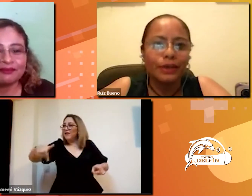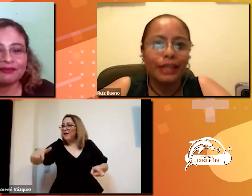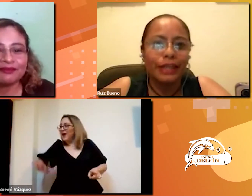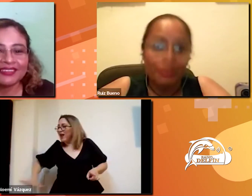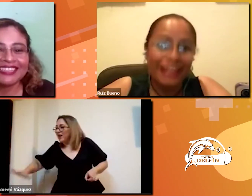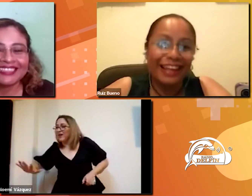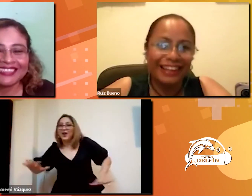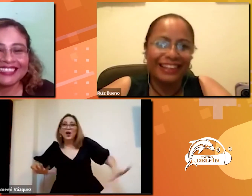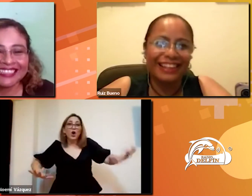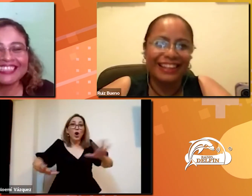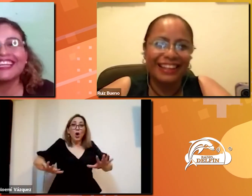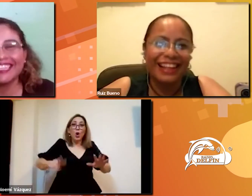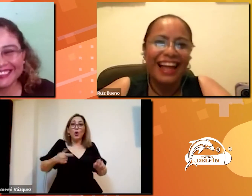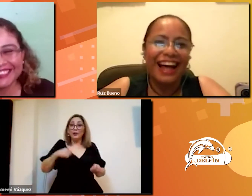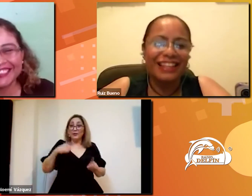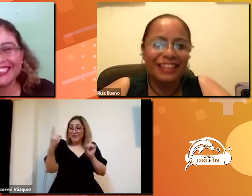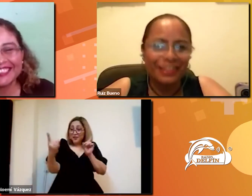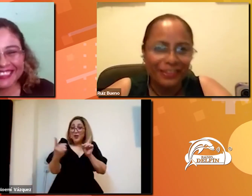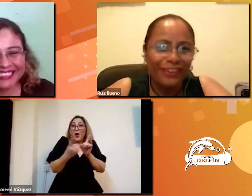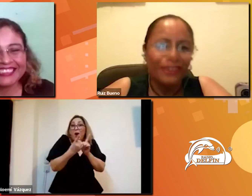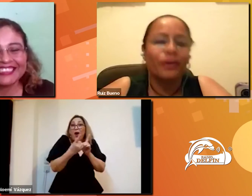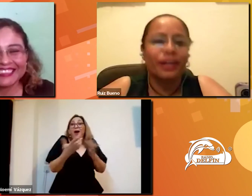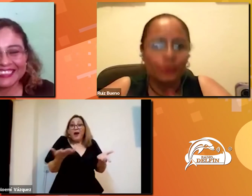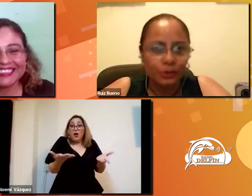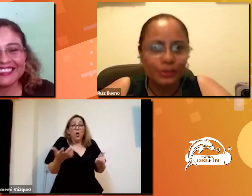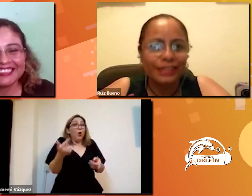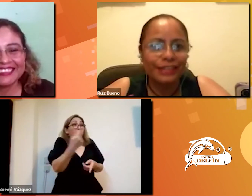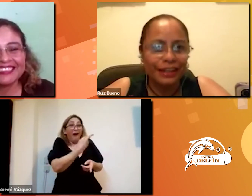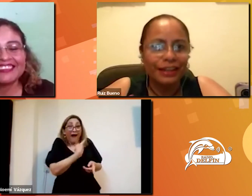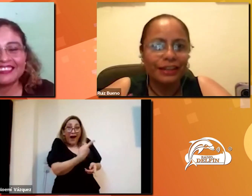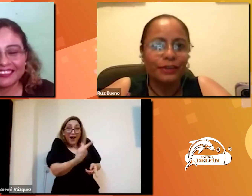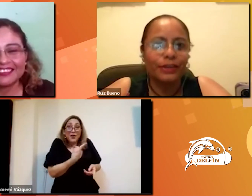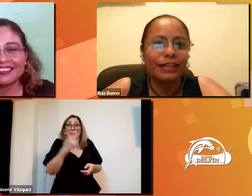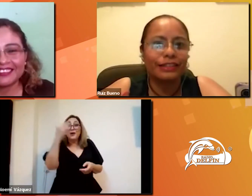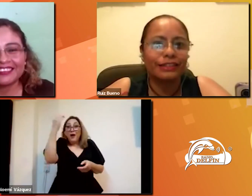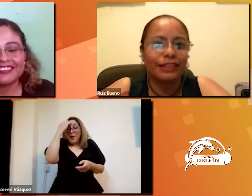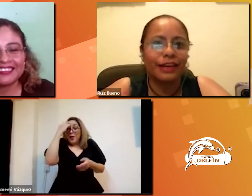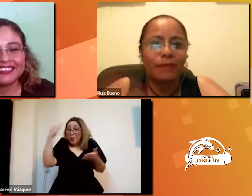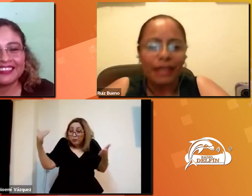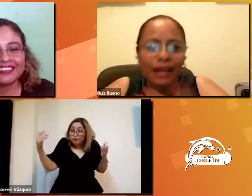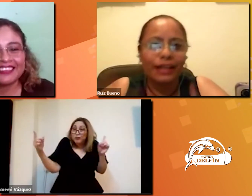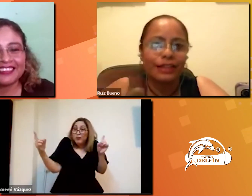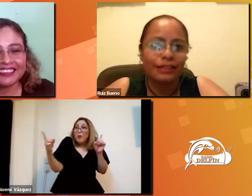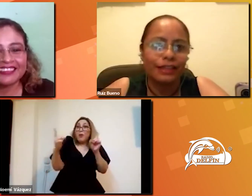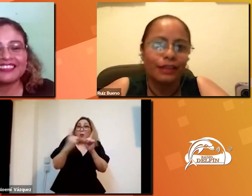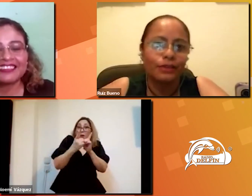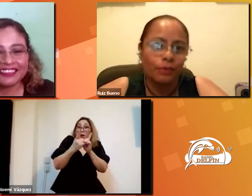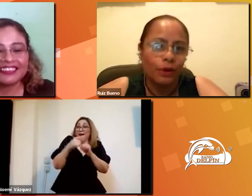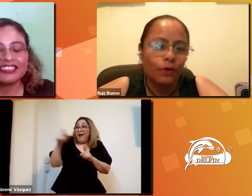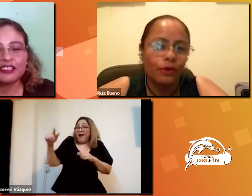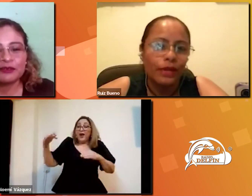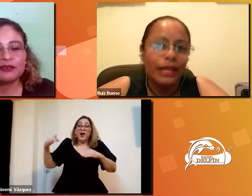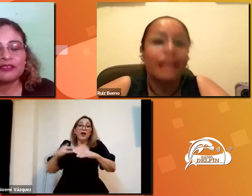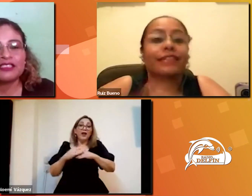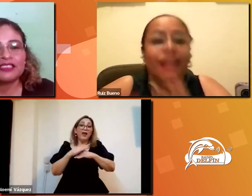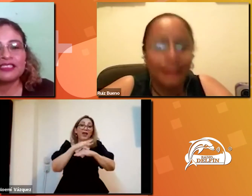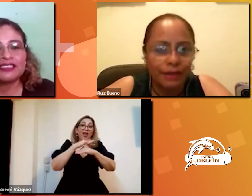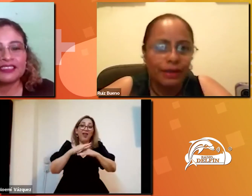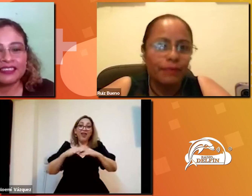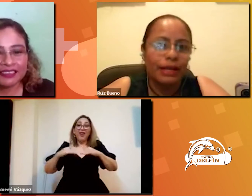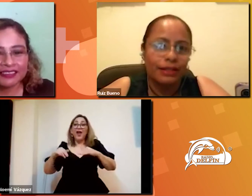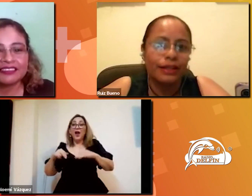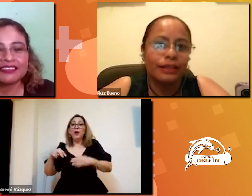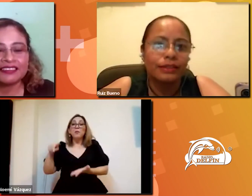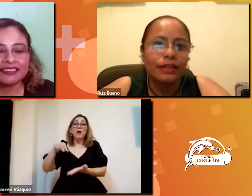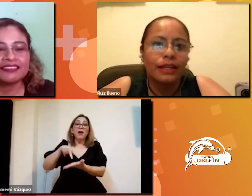conocido, ¿no? En la playa, haciendo lo que nos gusta hacer, ¿no? Que es caminar, ejercitarnos a lo mejor, el salir a